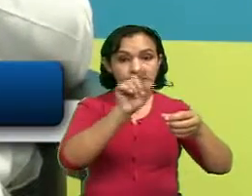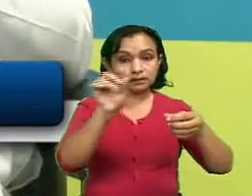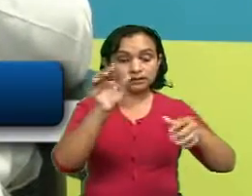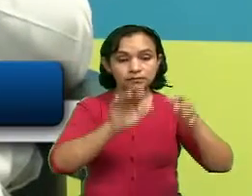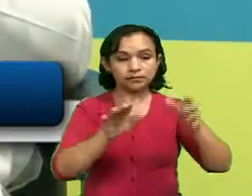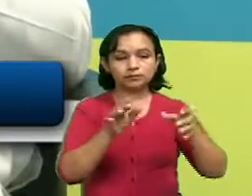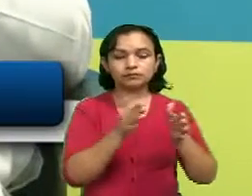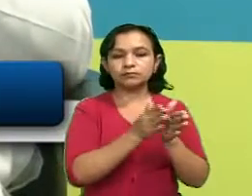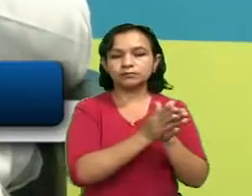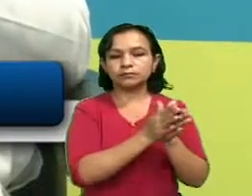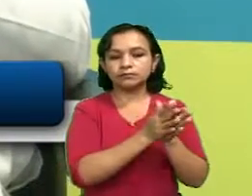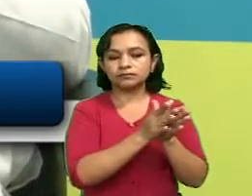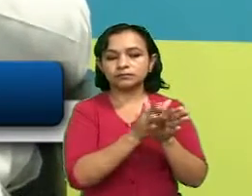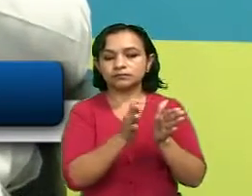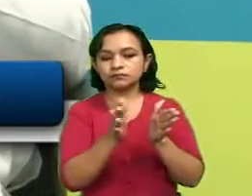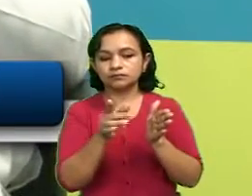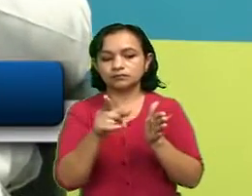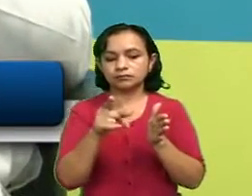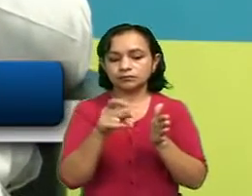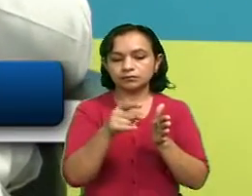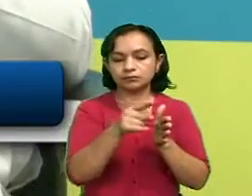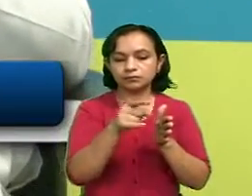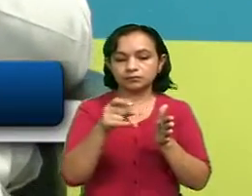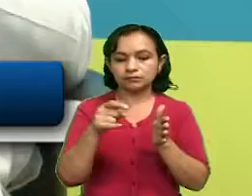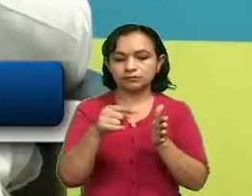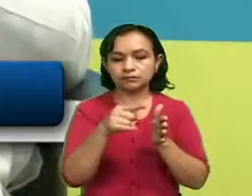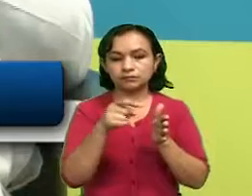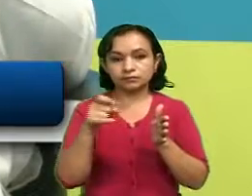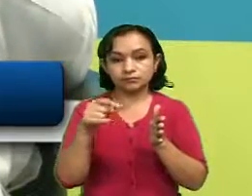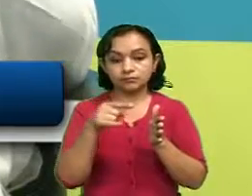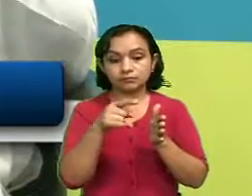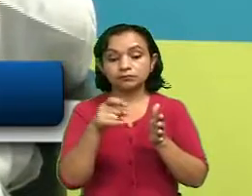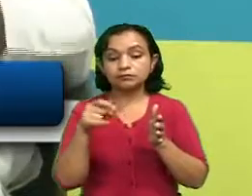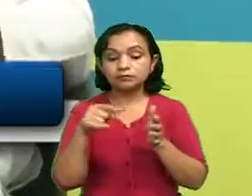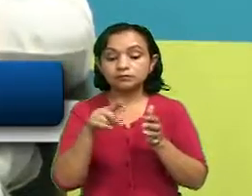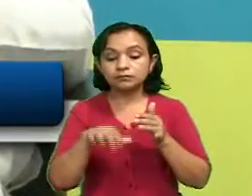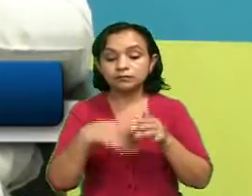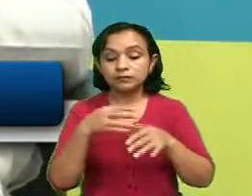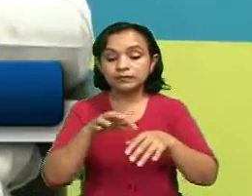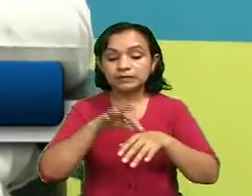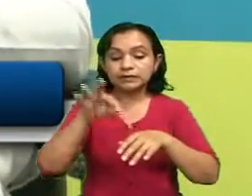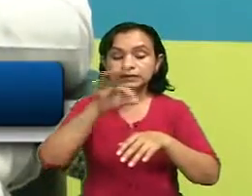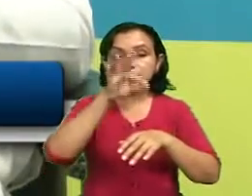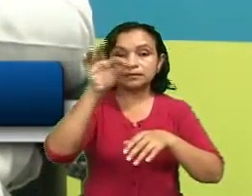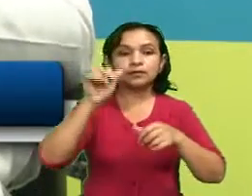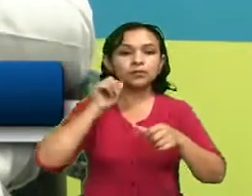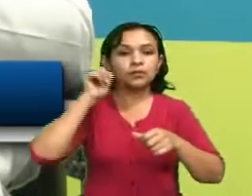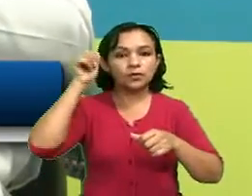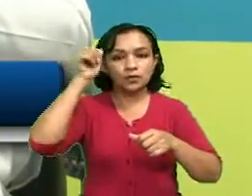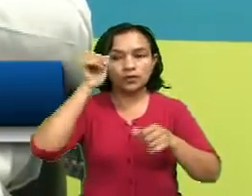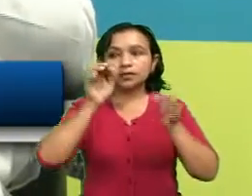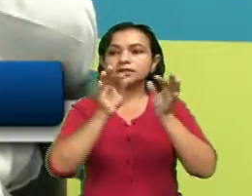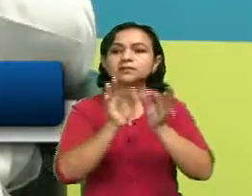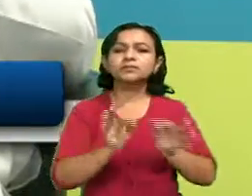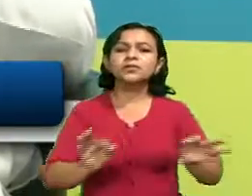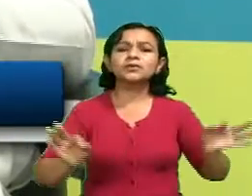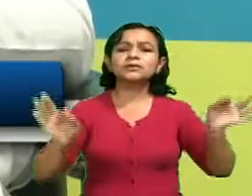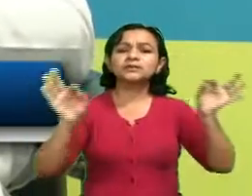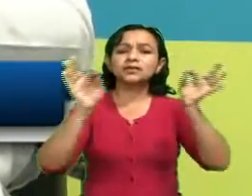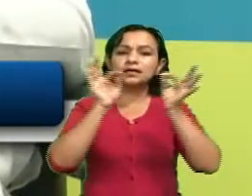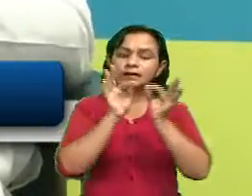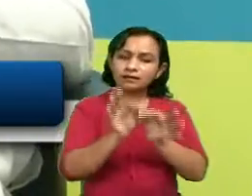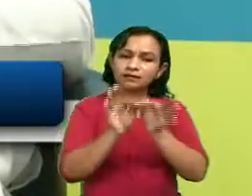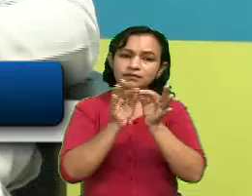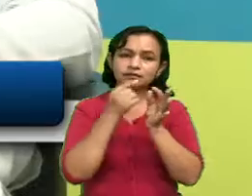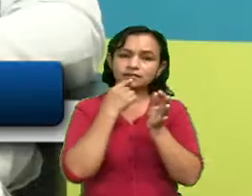de incubación, y posteriormente se convierte en larva y lo que nosotros conocemos después se convierte en zancudo adulto. Algo muy importante, ¿verdad?, que ahorita